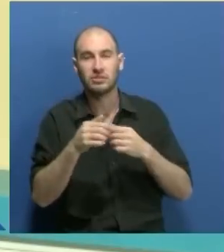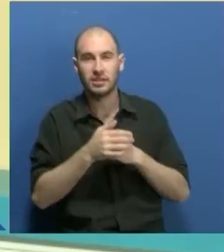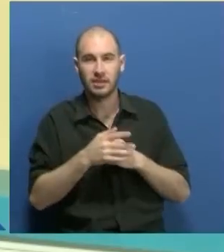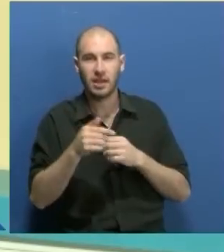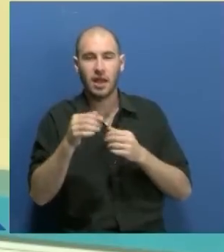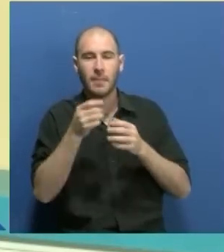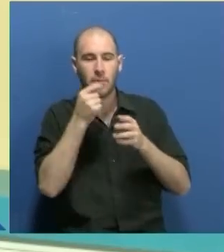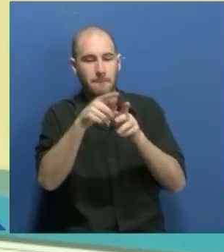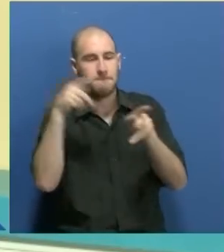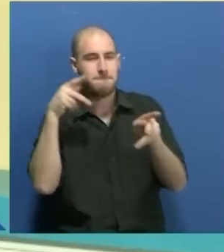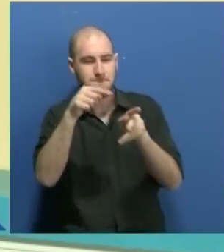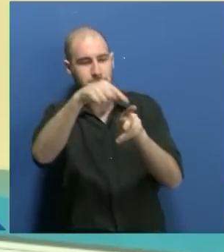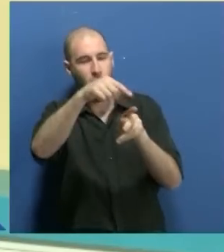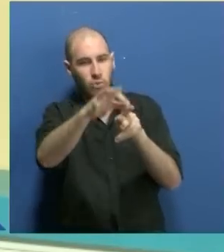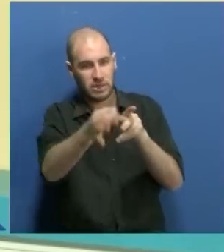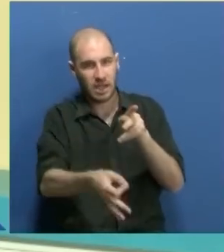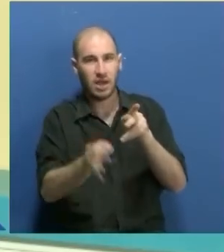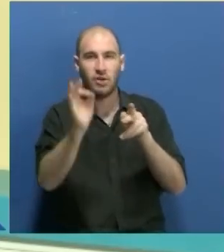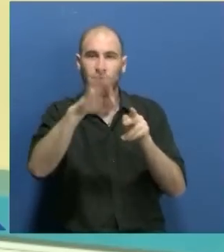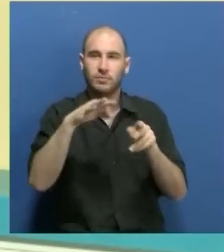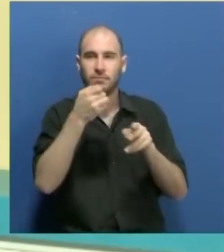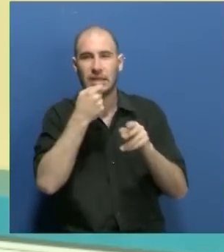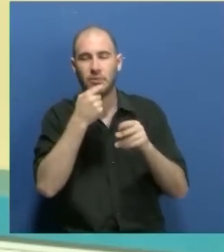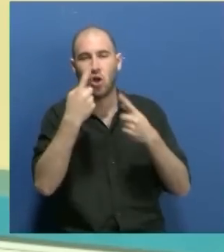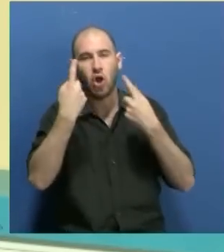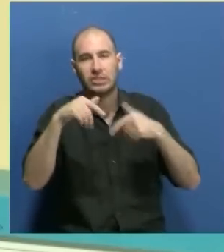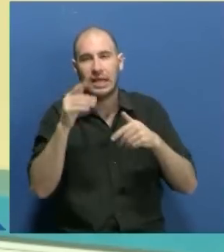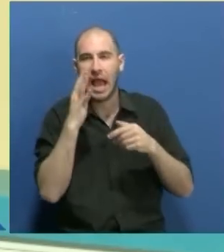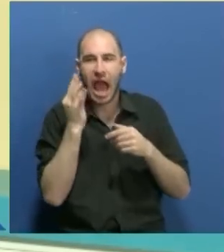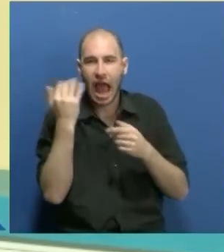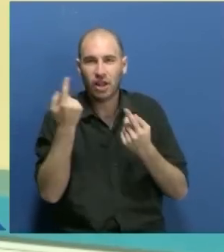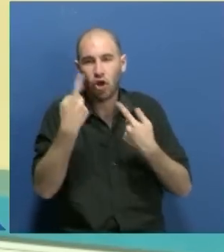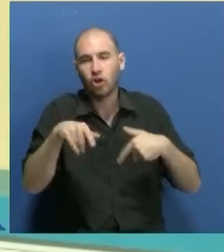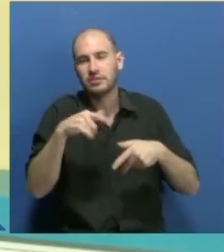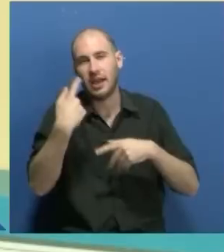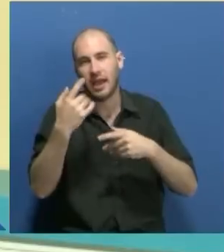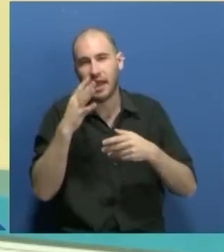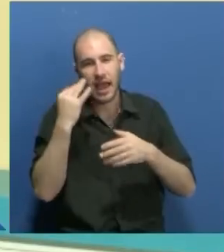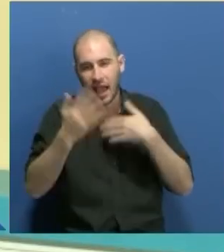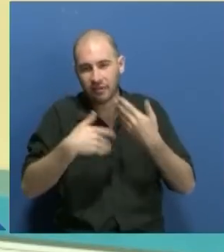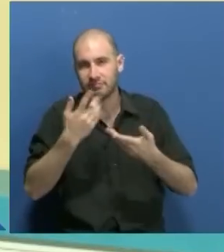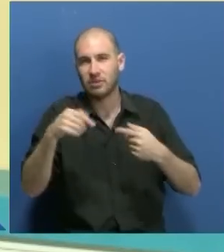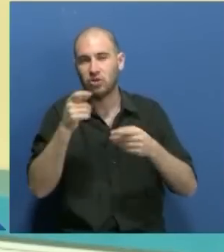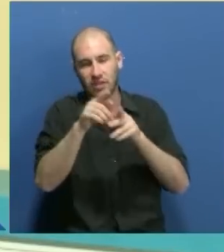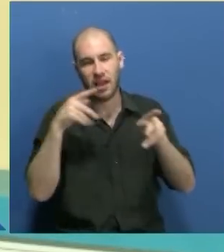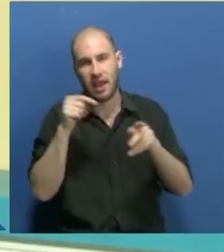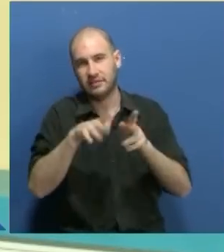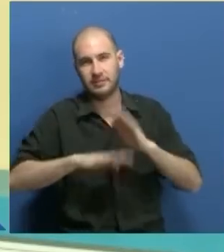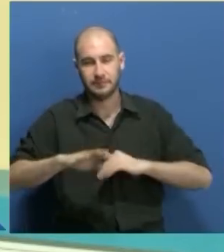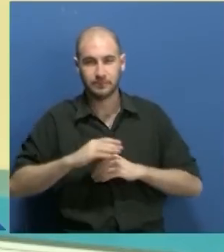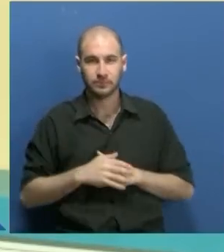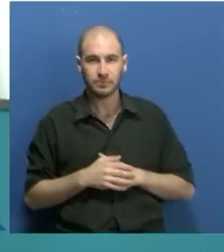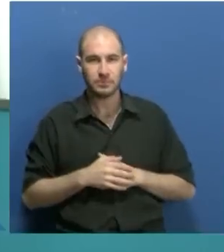las puntas de proyectil o uh-huh. algún resto de esa actividad de generar un artefacto lítico, digamos. Claro,